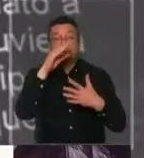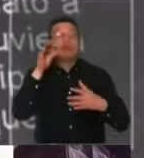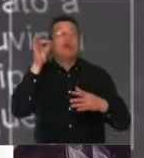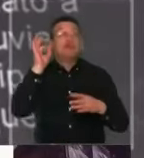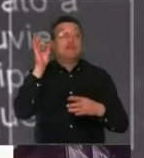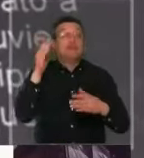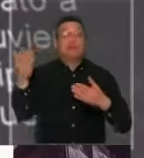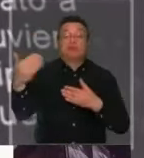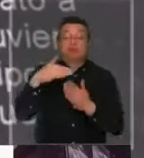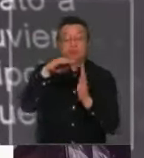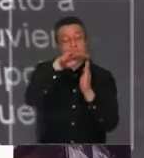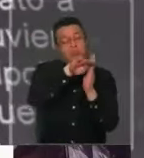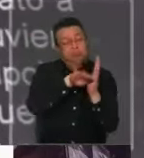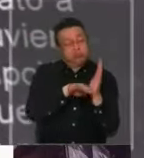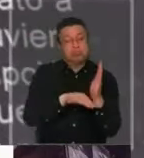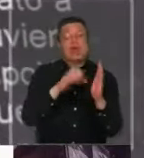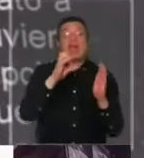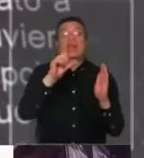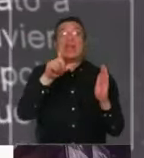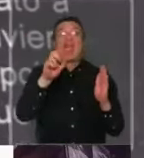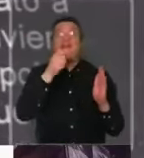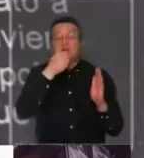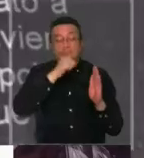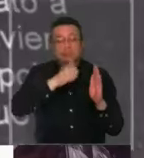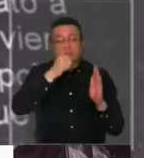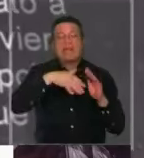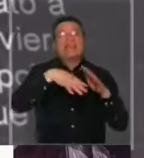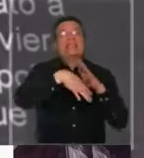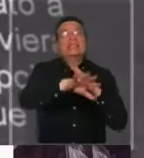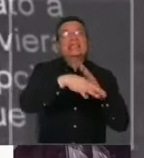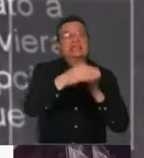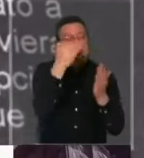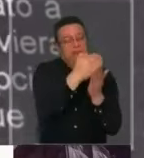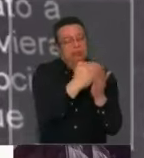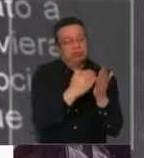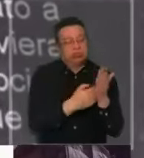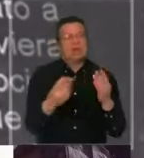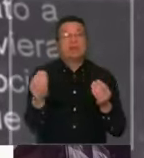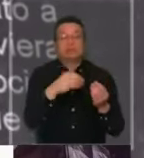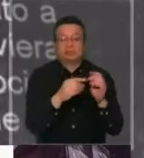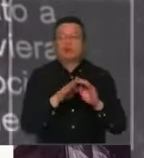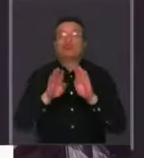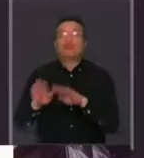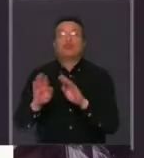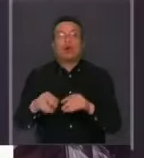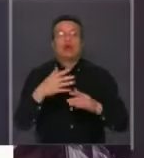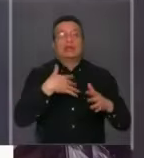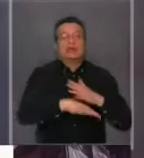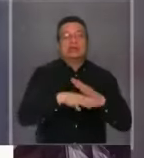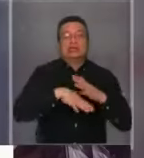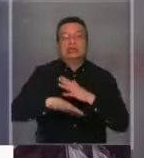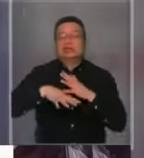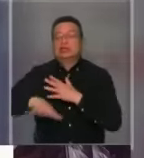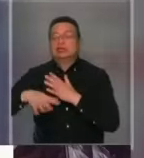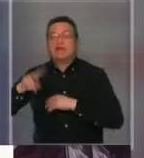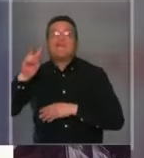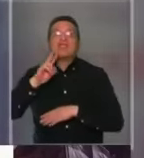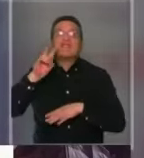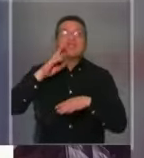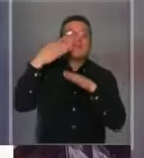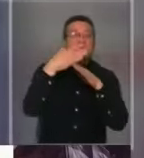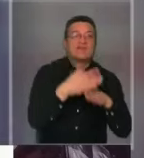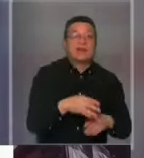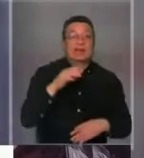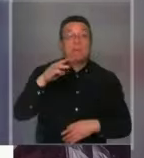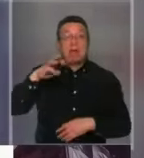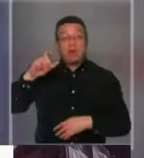llegaba con un listado de claves únicas, como de 15 personas más o menos para realizar los patrocinios. Ese Manuel es